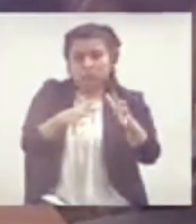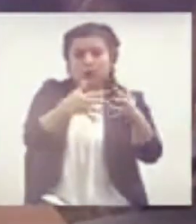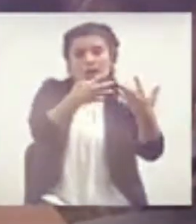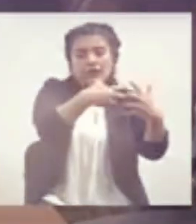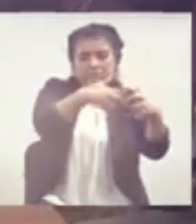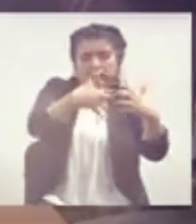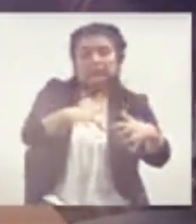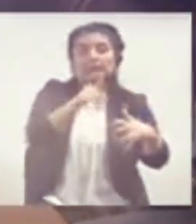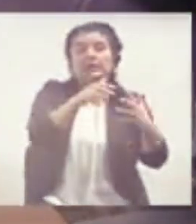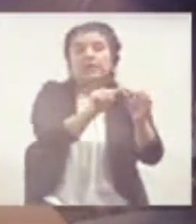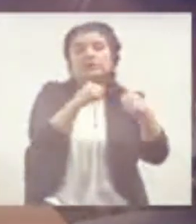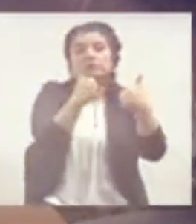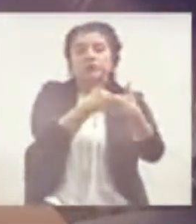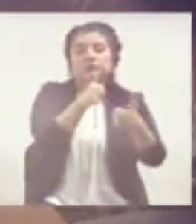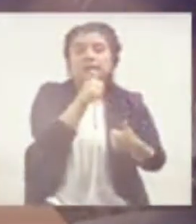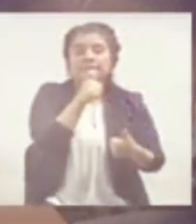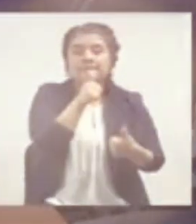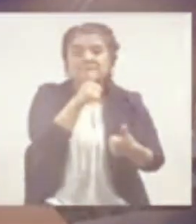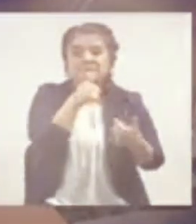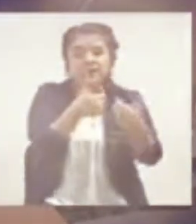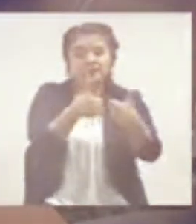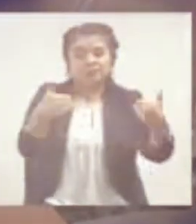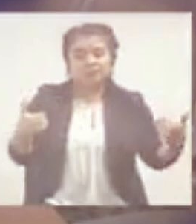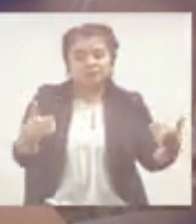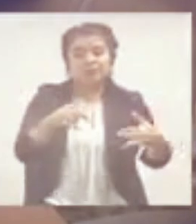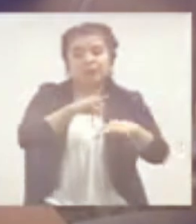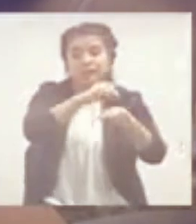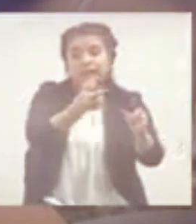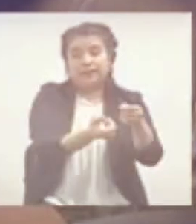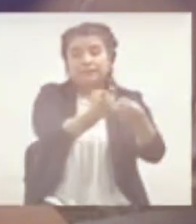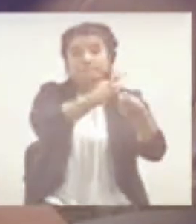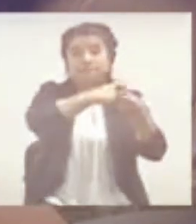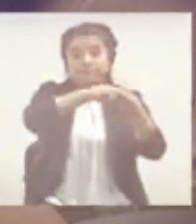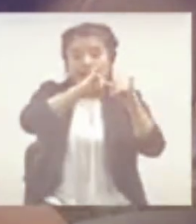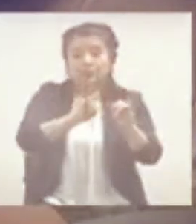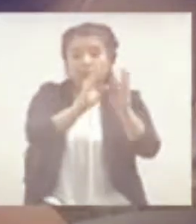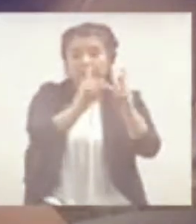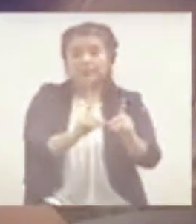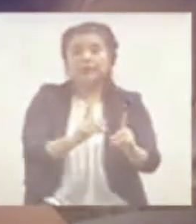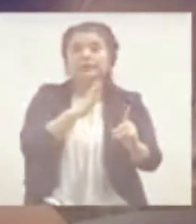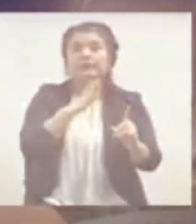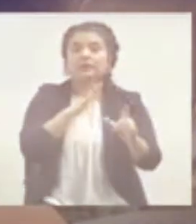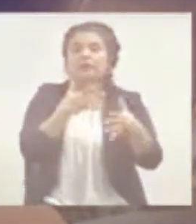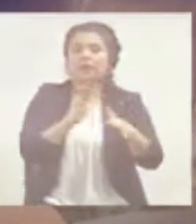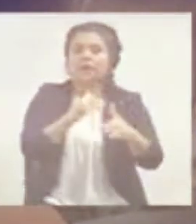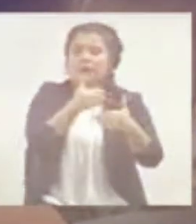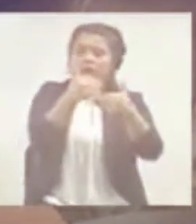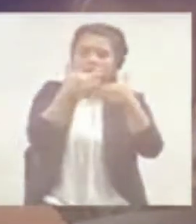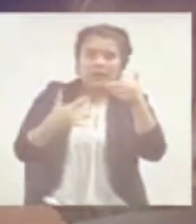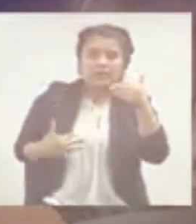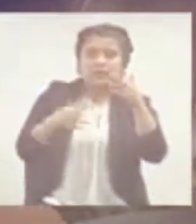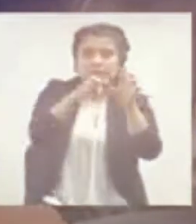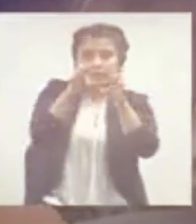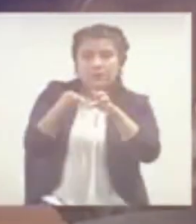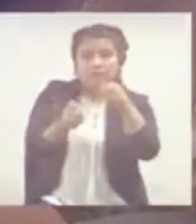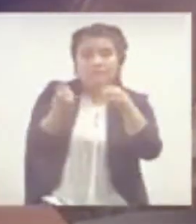asociaciones del sector privado en las integraciones de las juntas directivas, conservando el resto de los integrantes de la